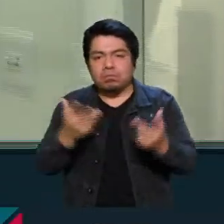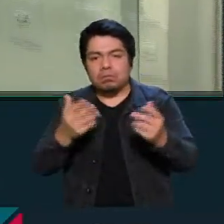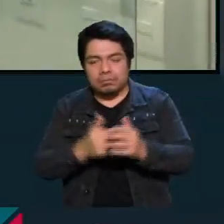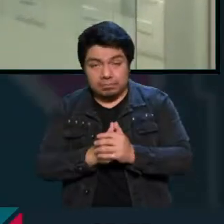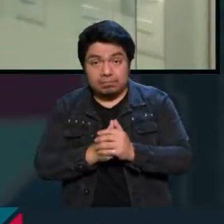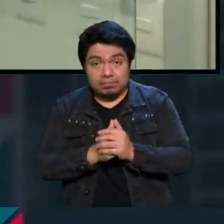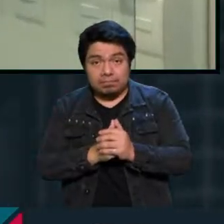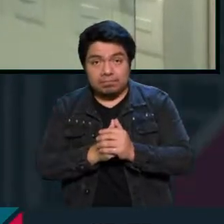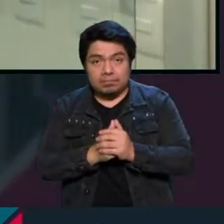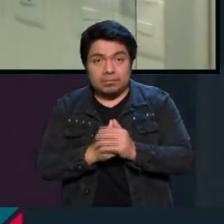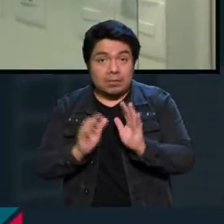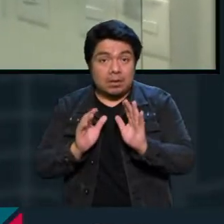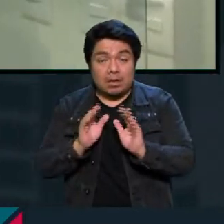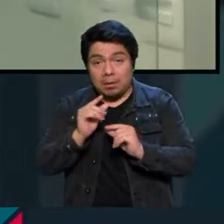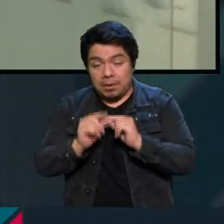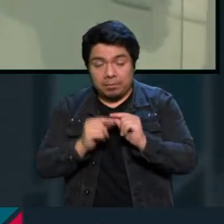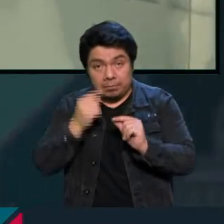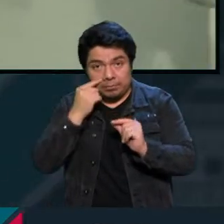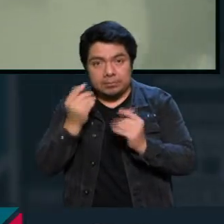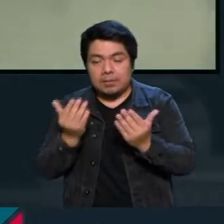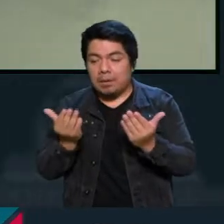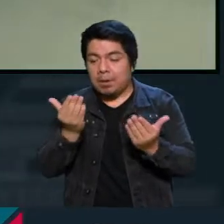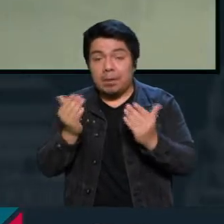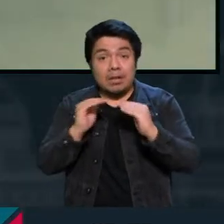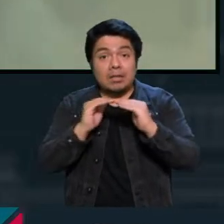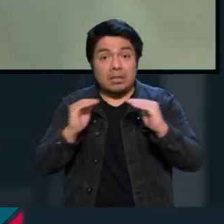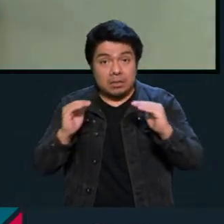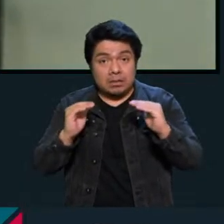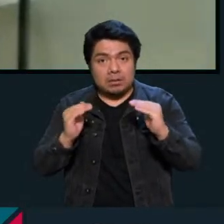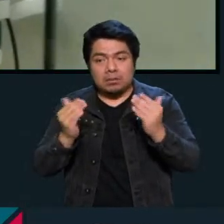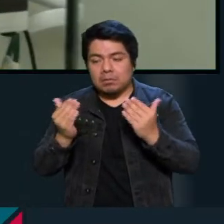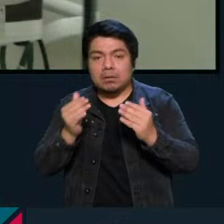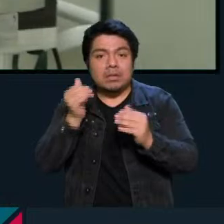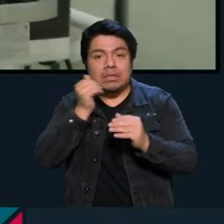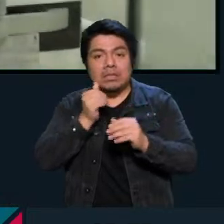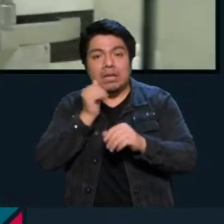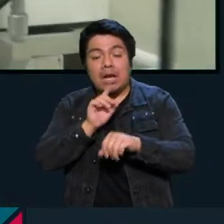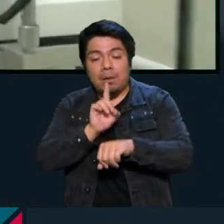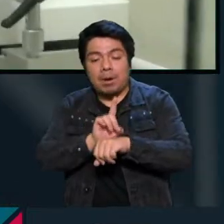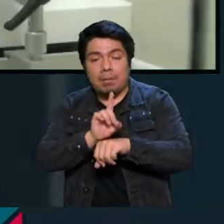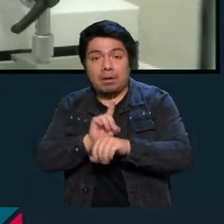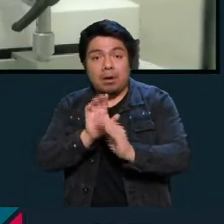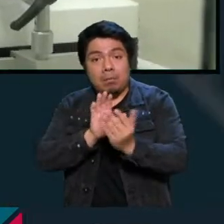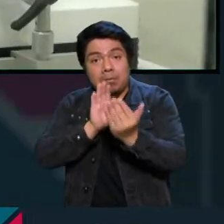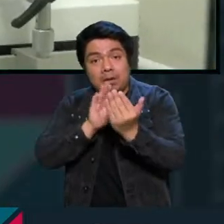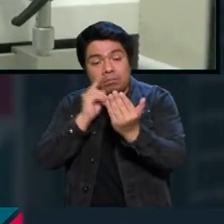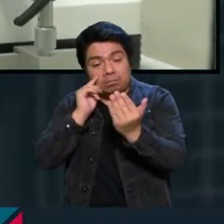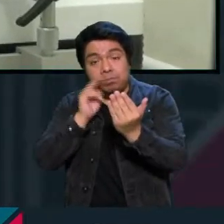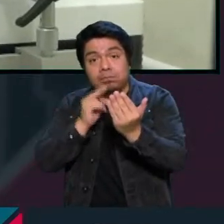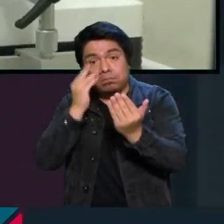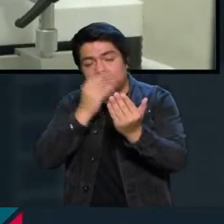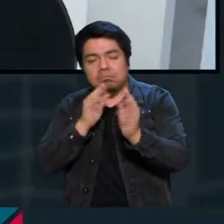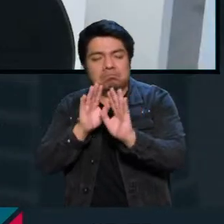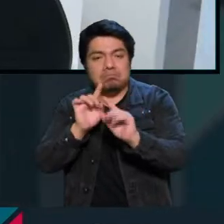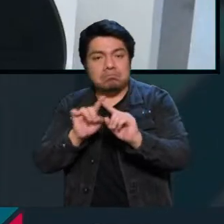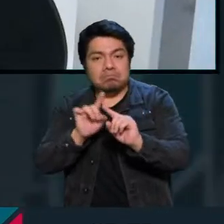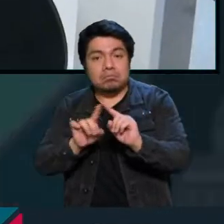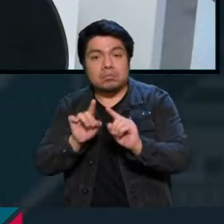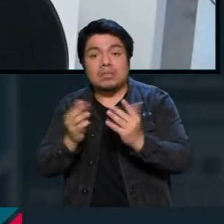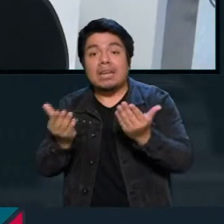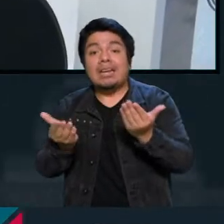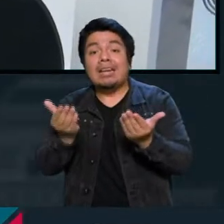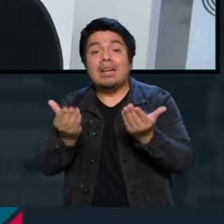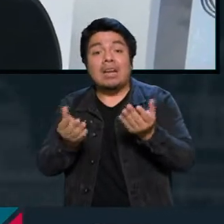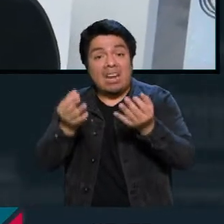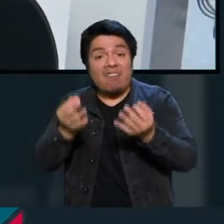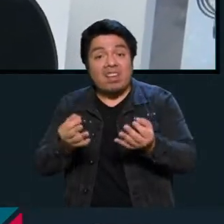tema de salud. Y por otro lado tenemos un espejo plano, que es el espejo donde nos vemos todos los días cuando nos arreglamos, nos peinamos, etcétera, que es el espejo de la